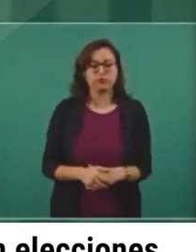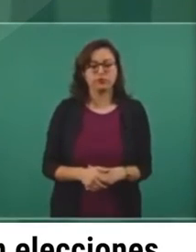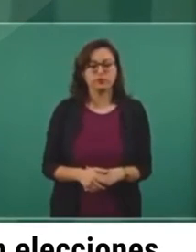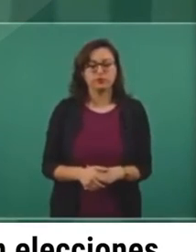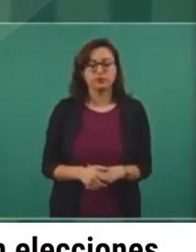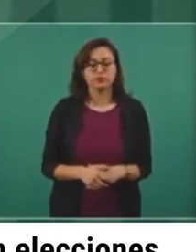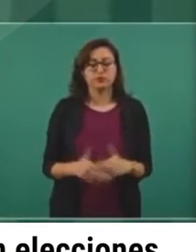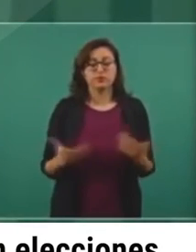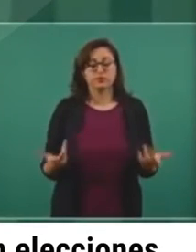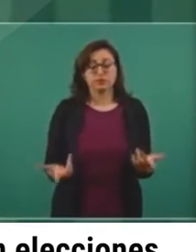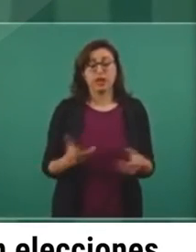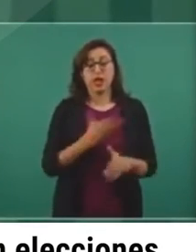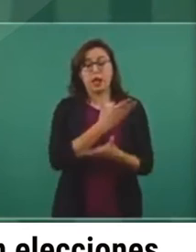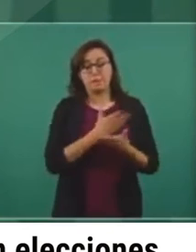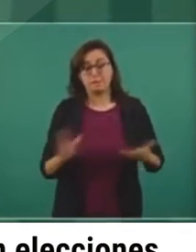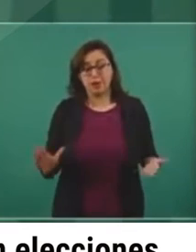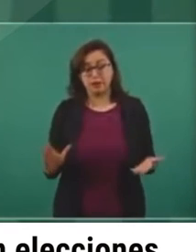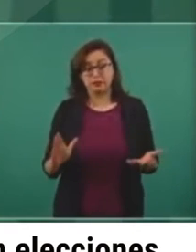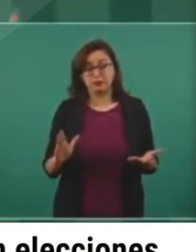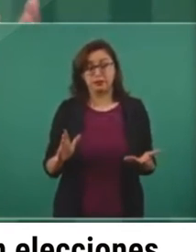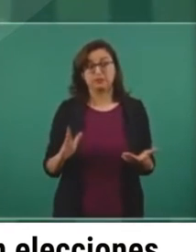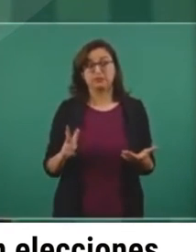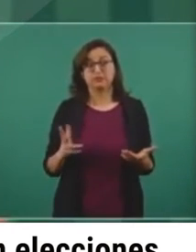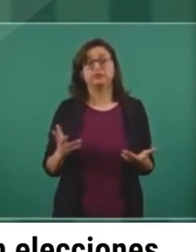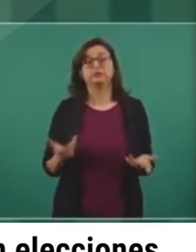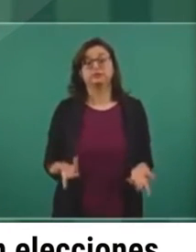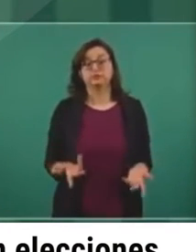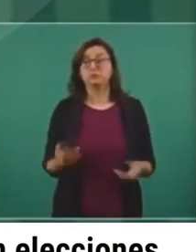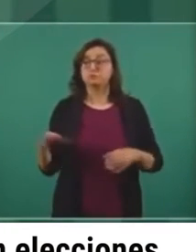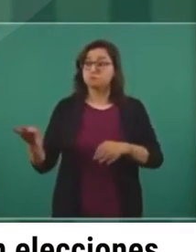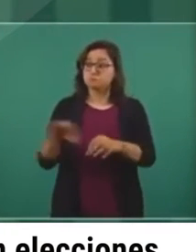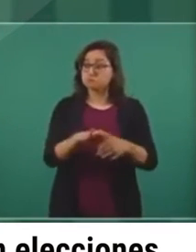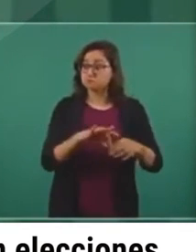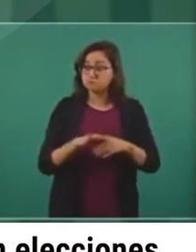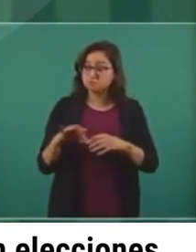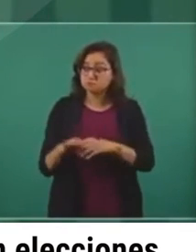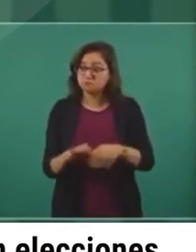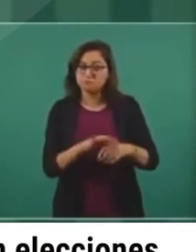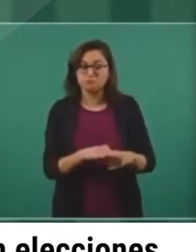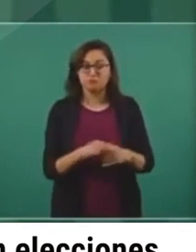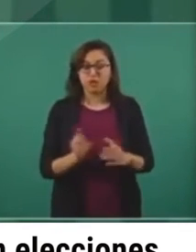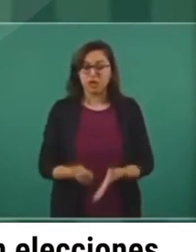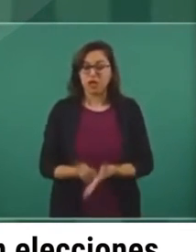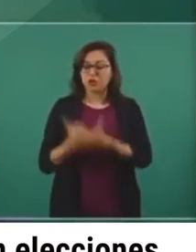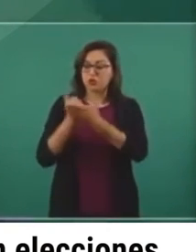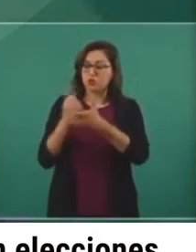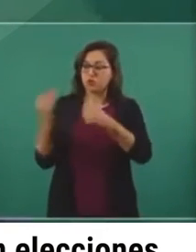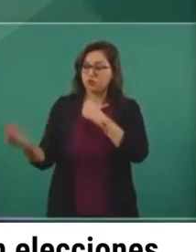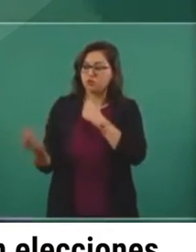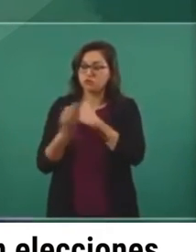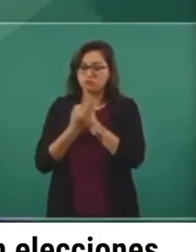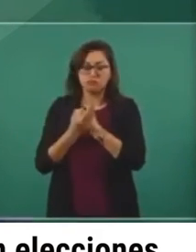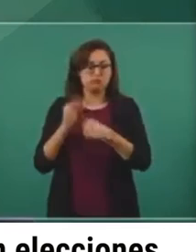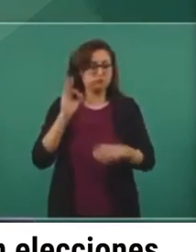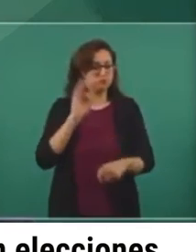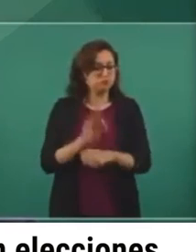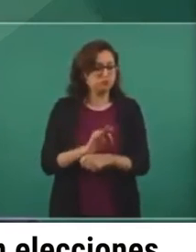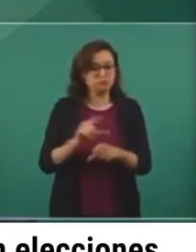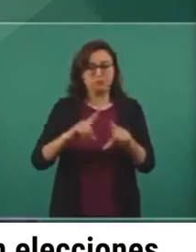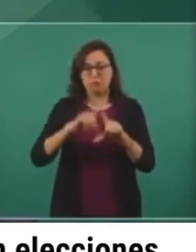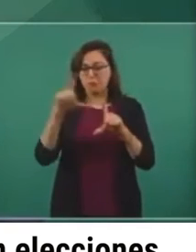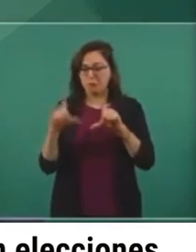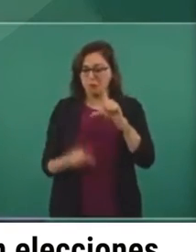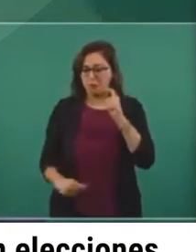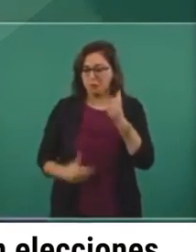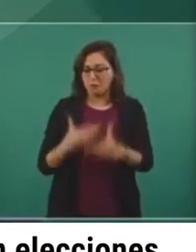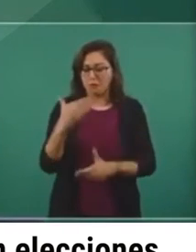Si a eso se añade el resultado que va a favorecer el que continúe la transformación de México, pues